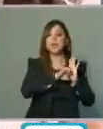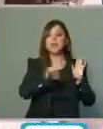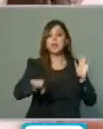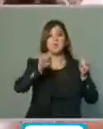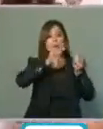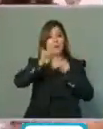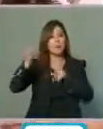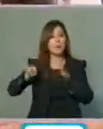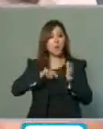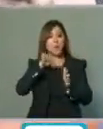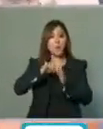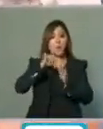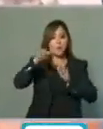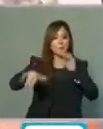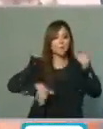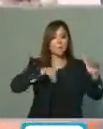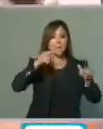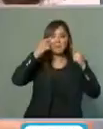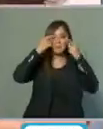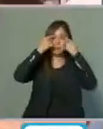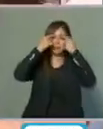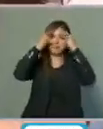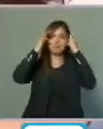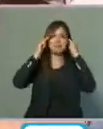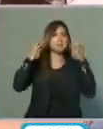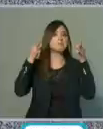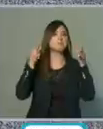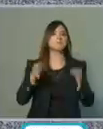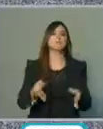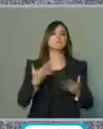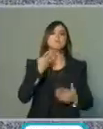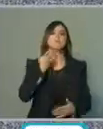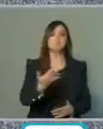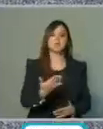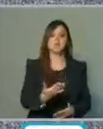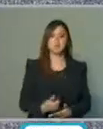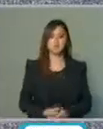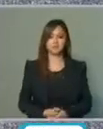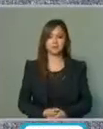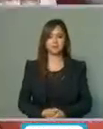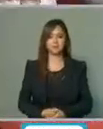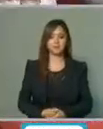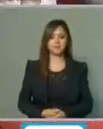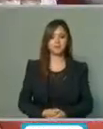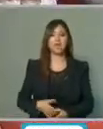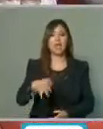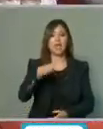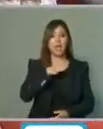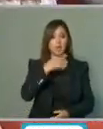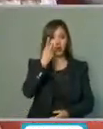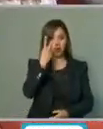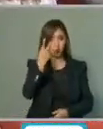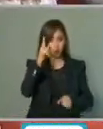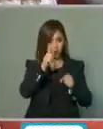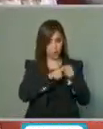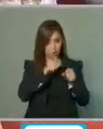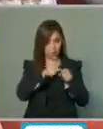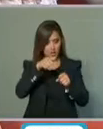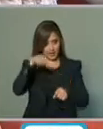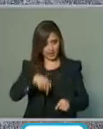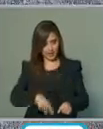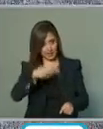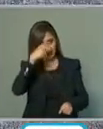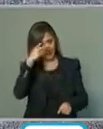chapoteadero. Con el marco perfecto. Perfecto. ¿No? Ok, Y buenísimo. tenemos 2 tonos aquí en México. Ah,